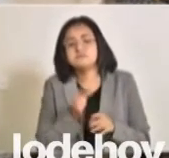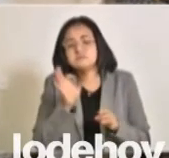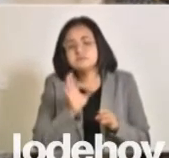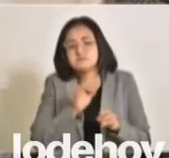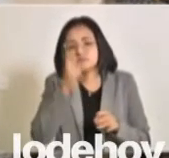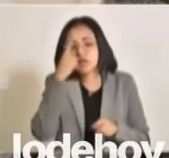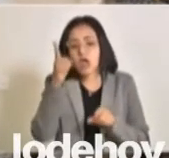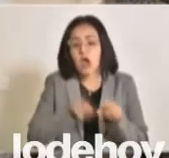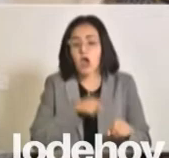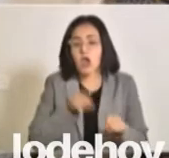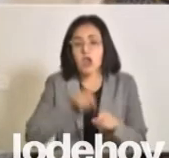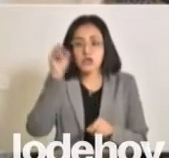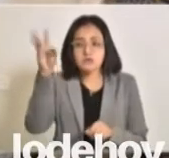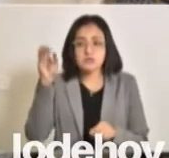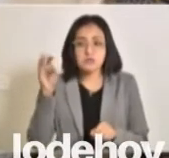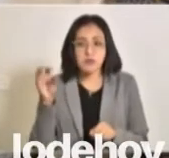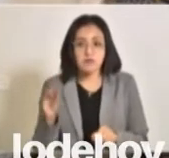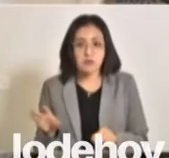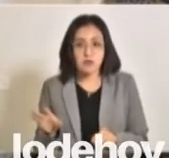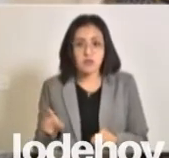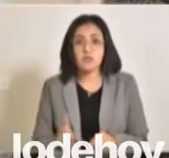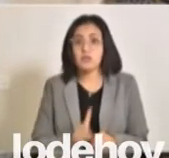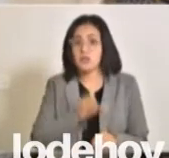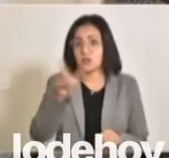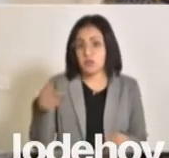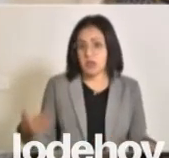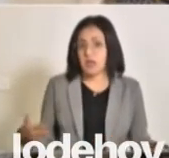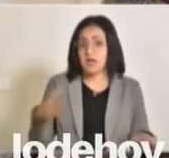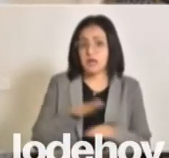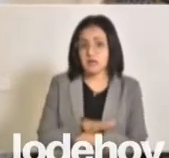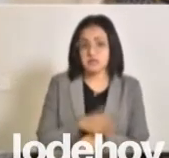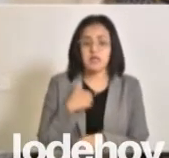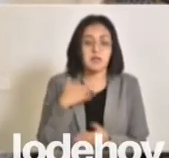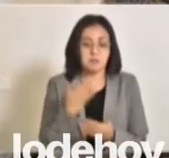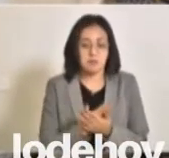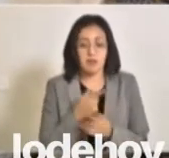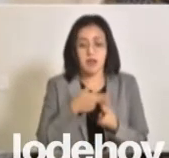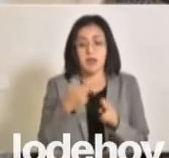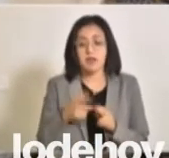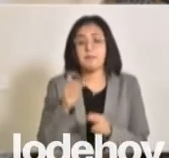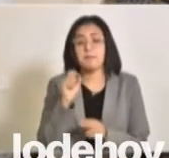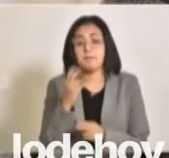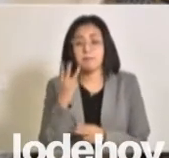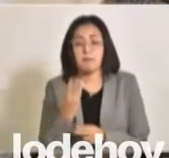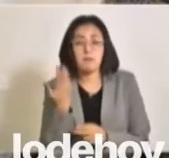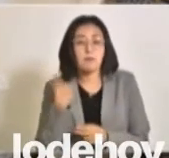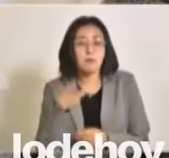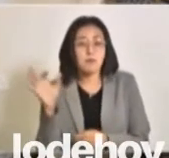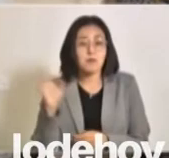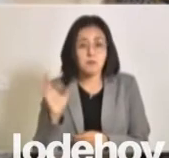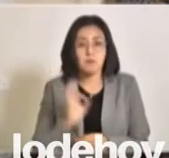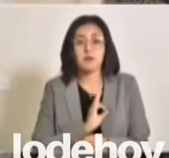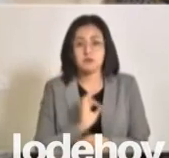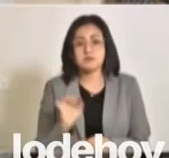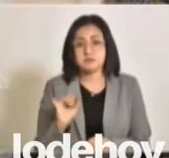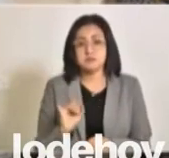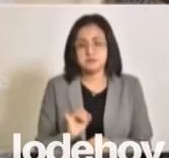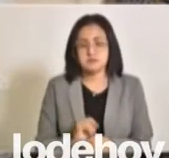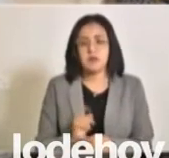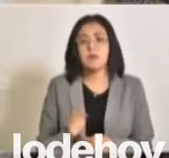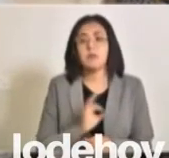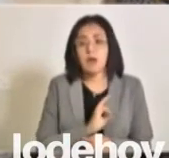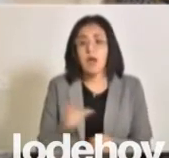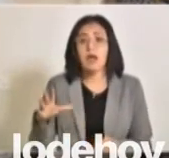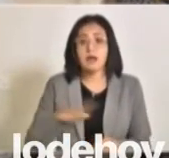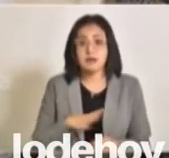del semáforo epidemiológico espero que para el 20 despidiéramos tener condiciones y si hay